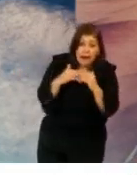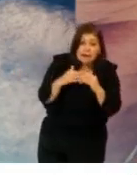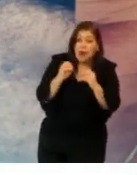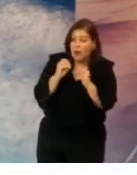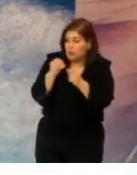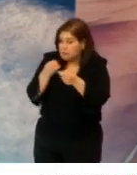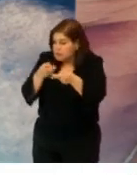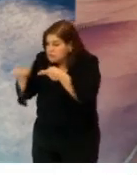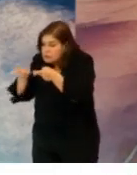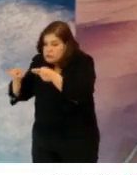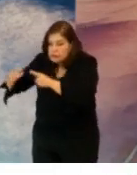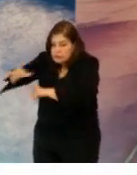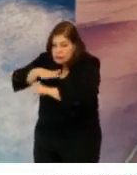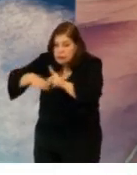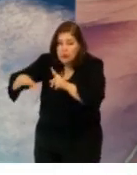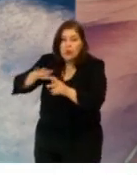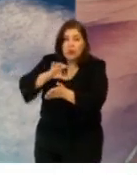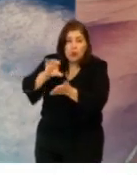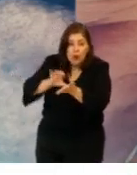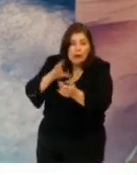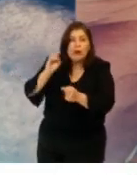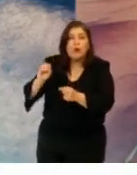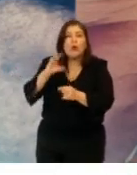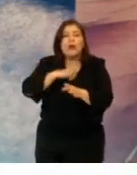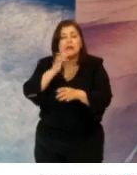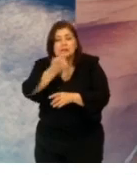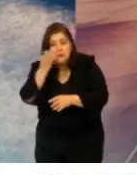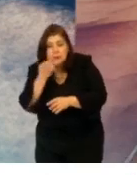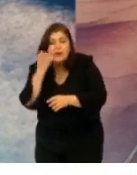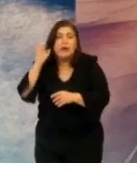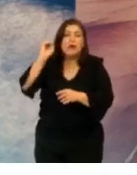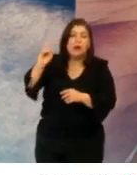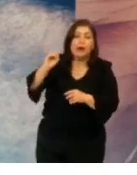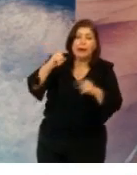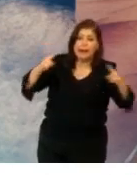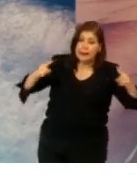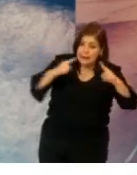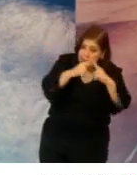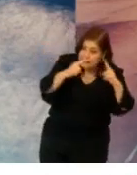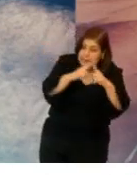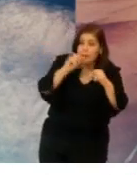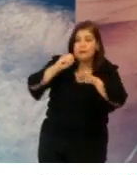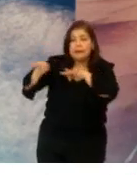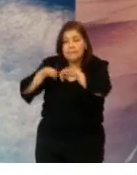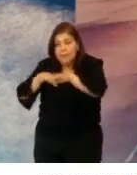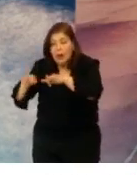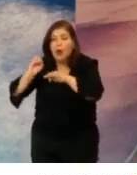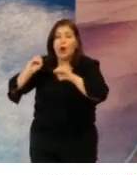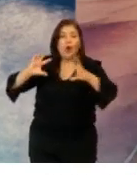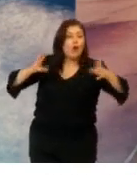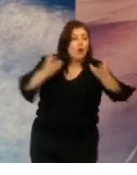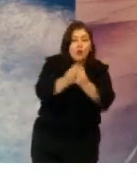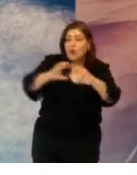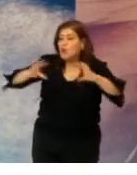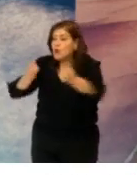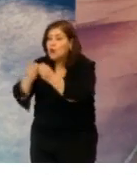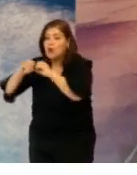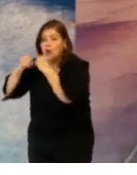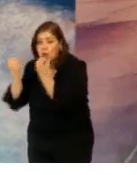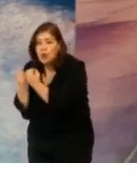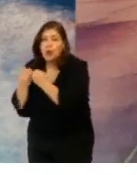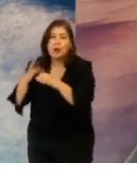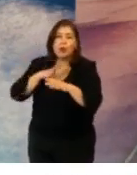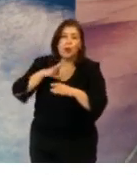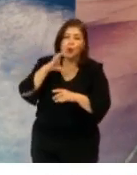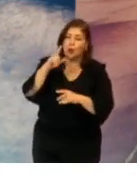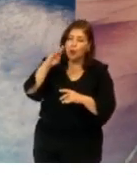barrio, en la escuela, en las iglesias, en el trabajo, en los clubes de amigos o organizaciones